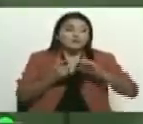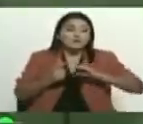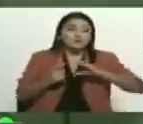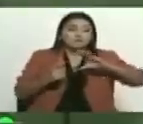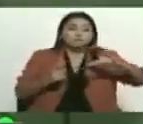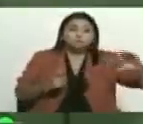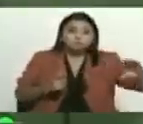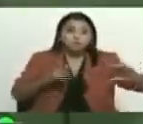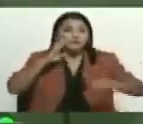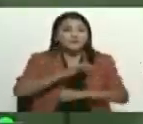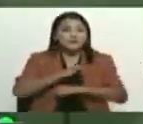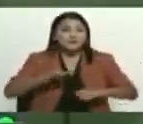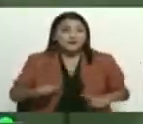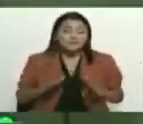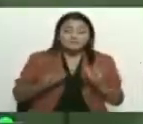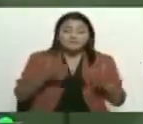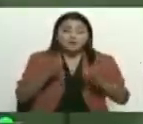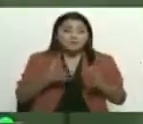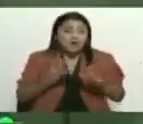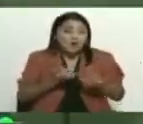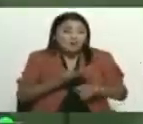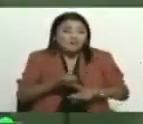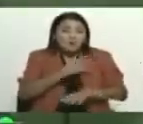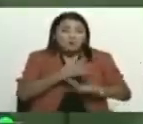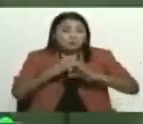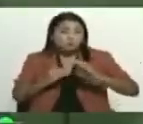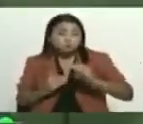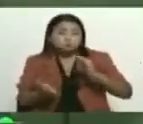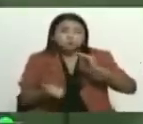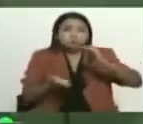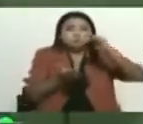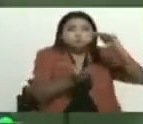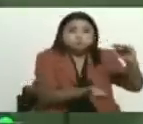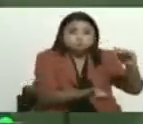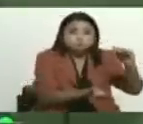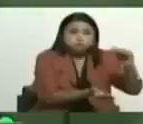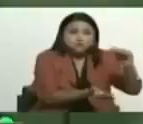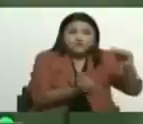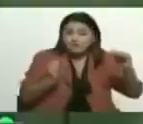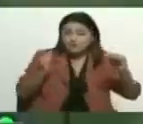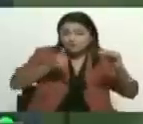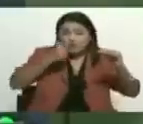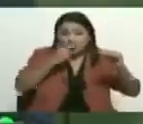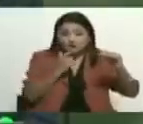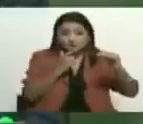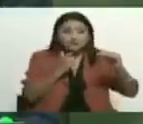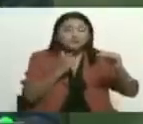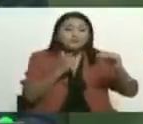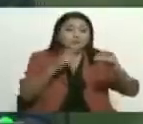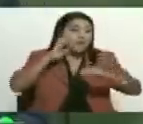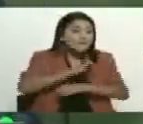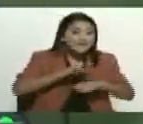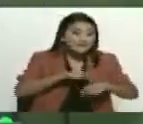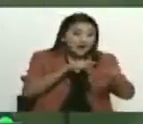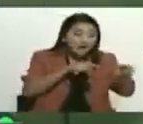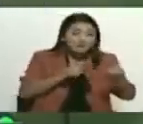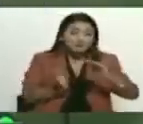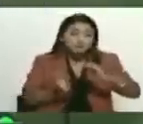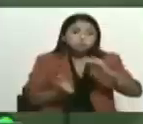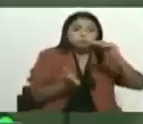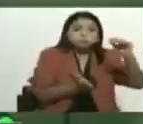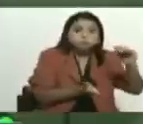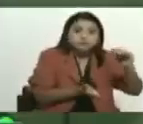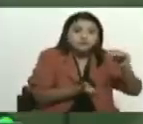meses, alcanzando niveles nunca antes vistos en las últimas generaciones. Se trata, pues, de una nueva